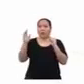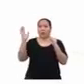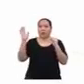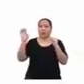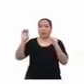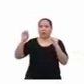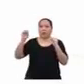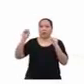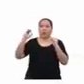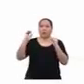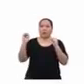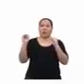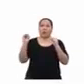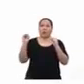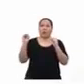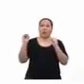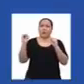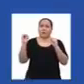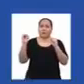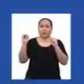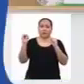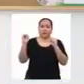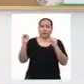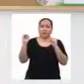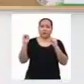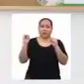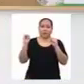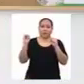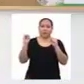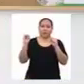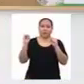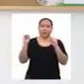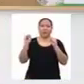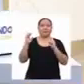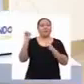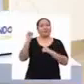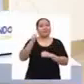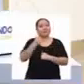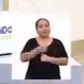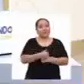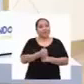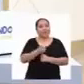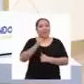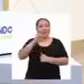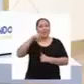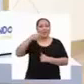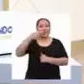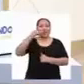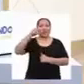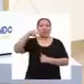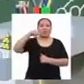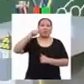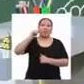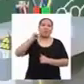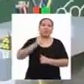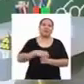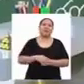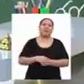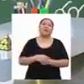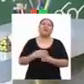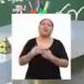el intervalo para este valor abierto. Muy bien, Jonathan.